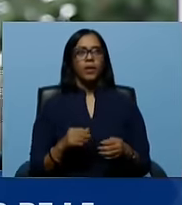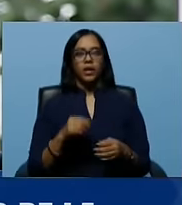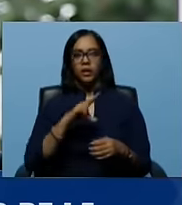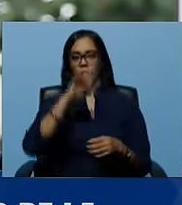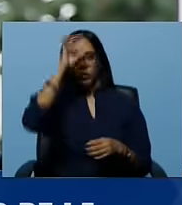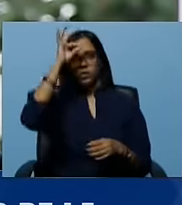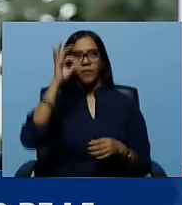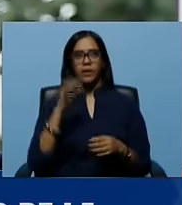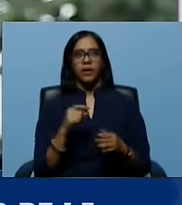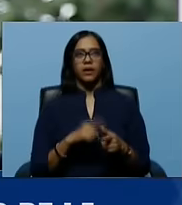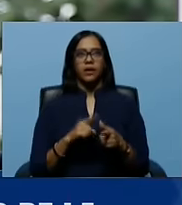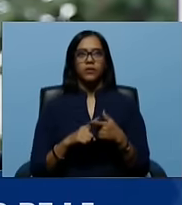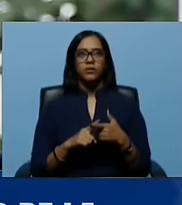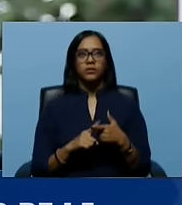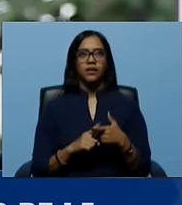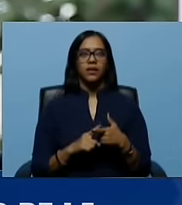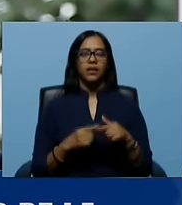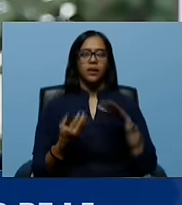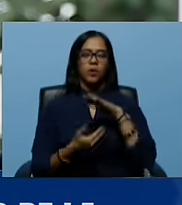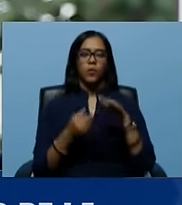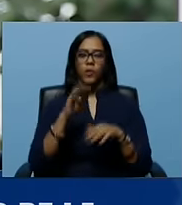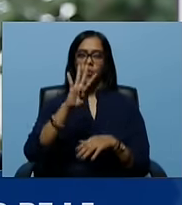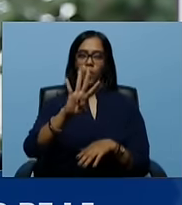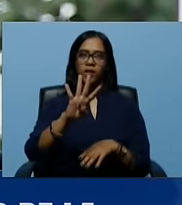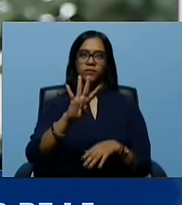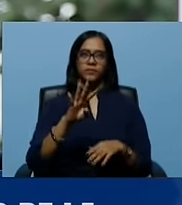informado. Así que bueno, vértice número 4.